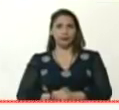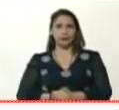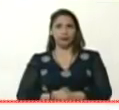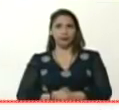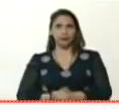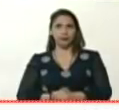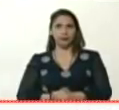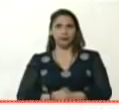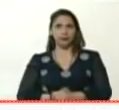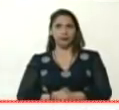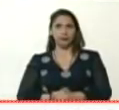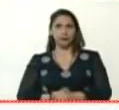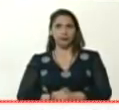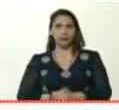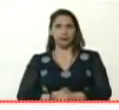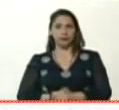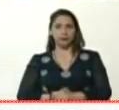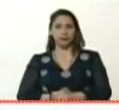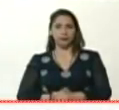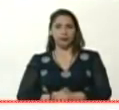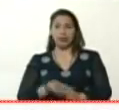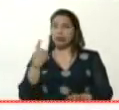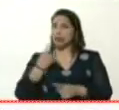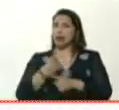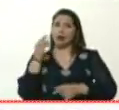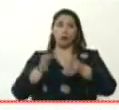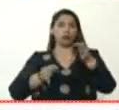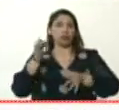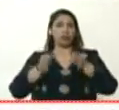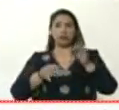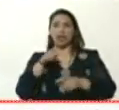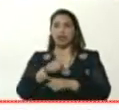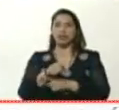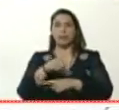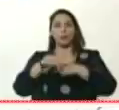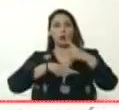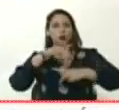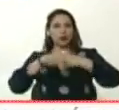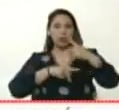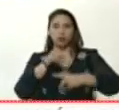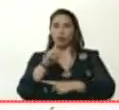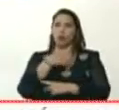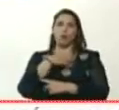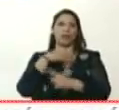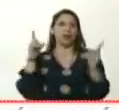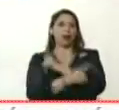Un momento, tiene que haber justicia y va a haber justicia. Y esos serán procesos irreversibles.